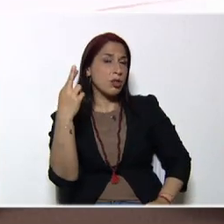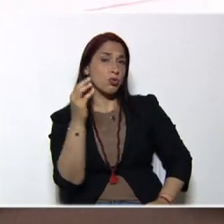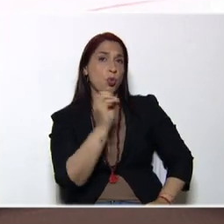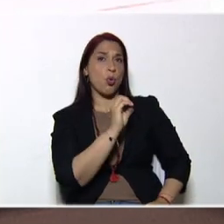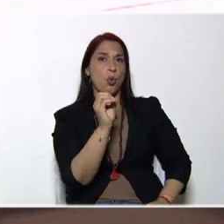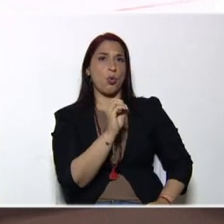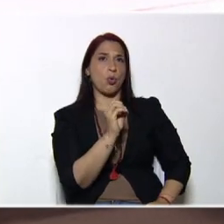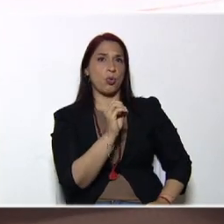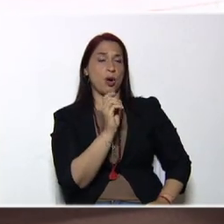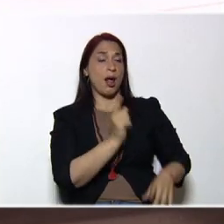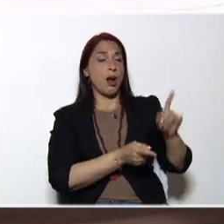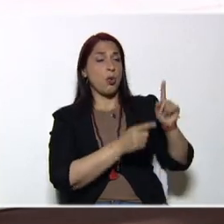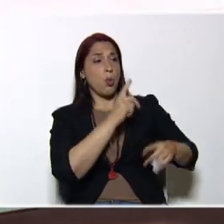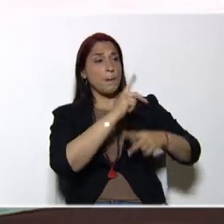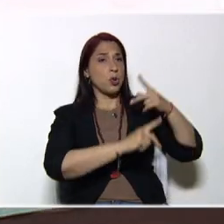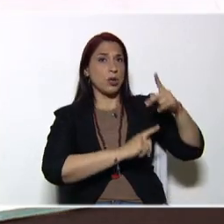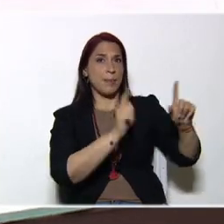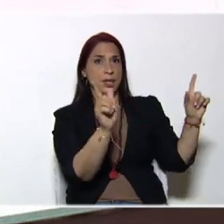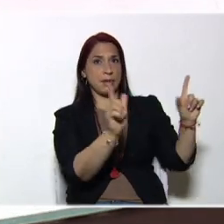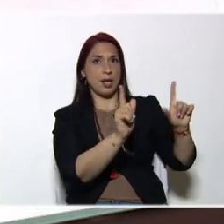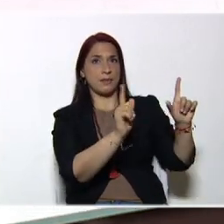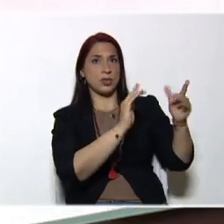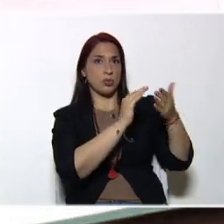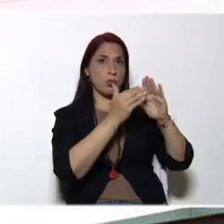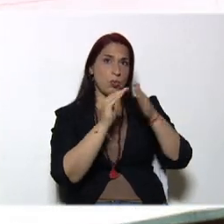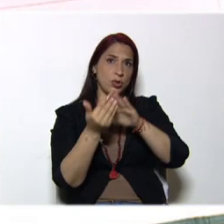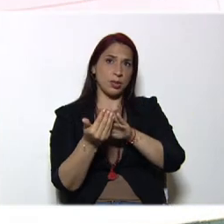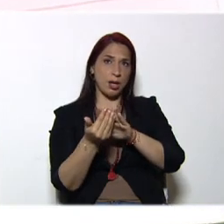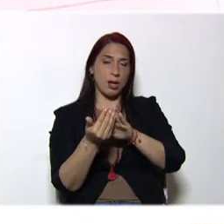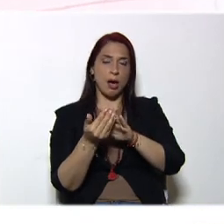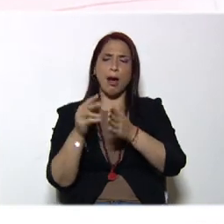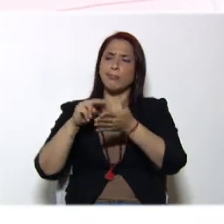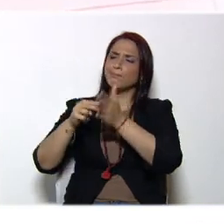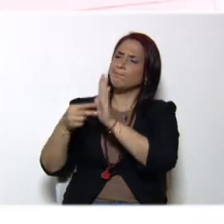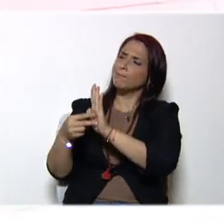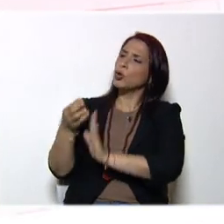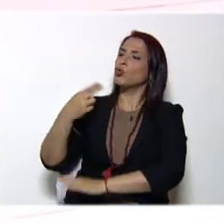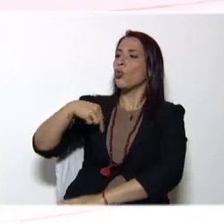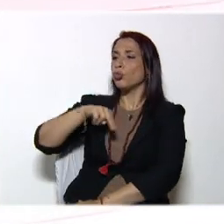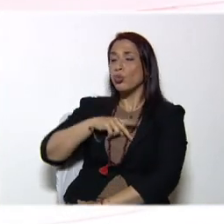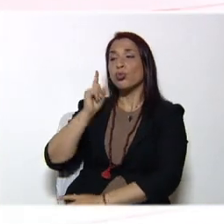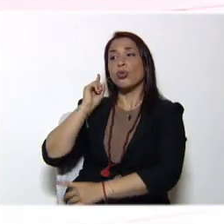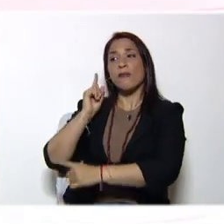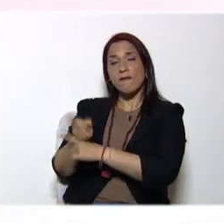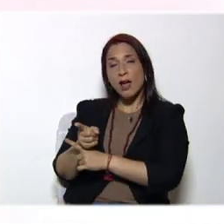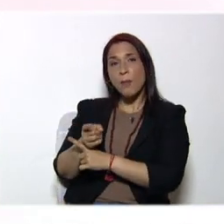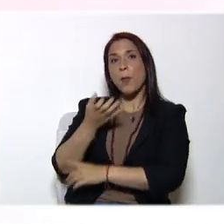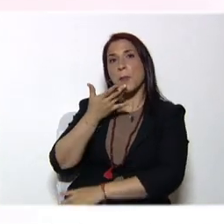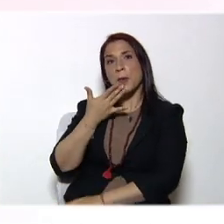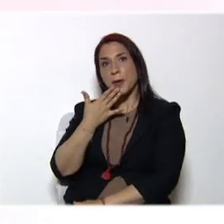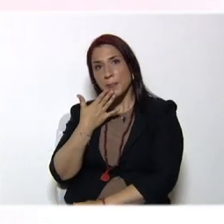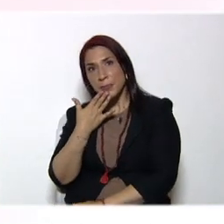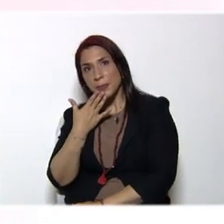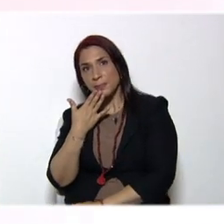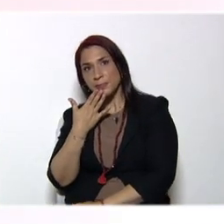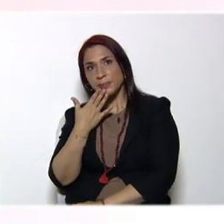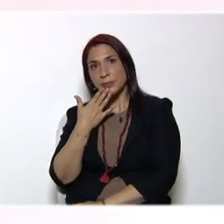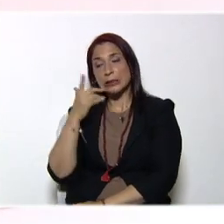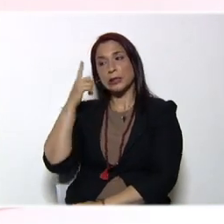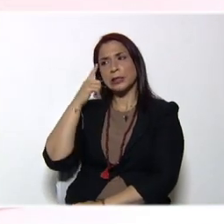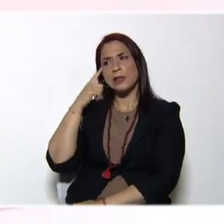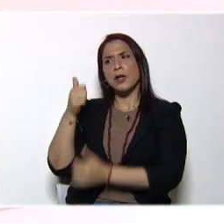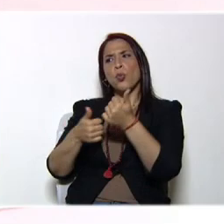o algún programa de la televisora comunitaria. Es decir, que debemos partir desde lo veraz y tener